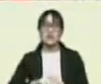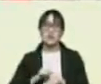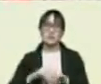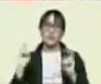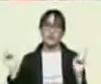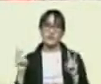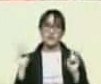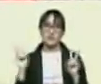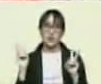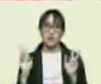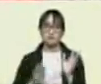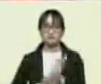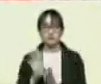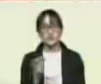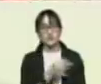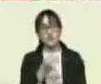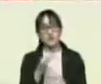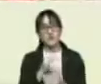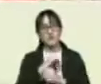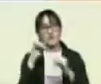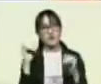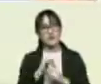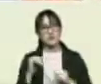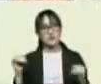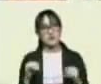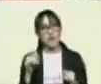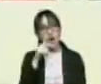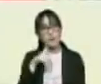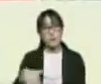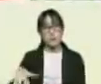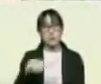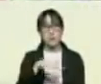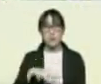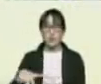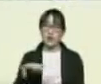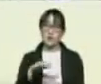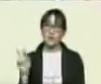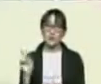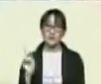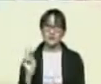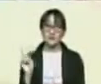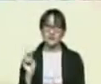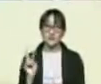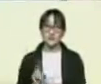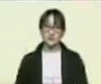victoria, prosperidad y felicidad para el pueblo de Venezuela.